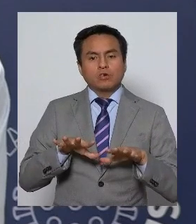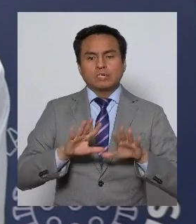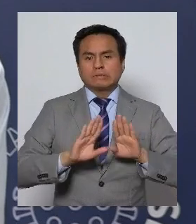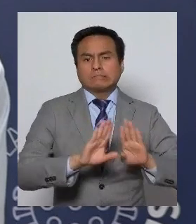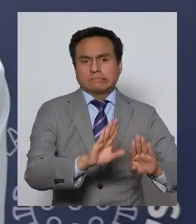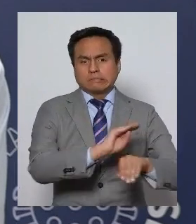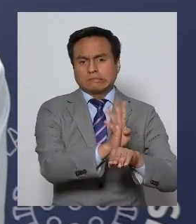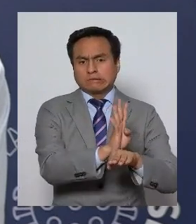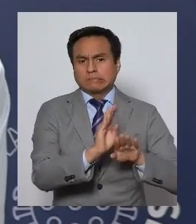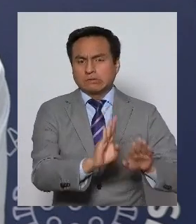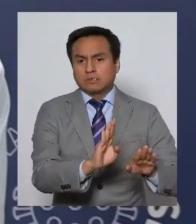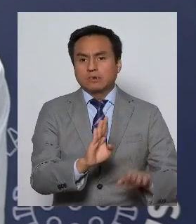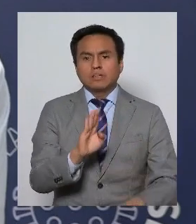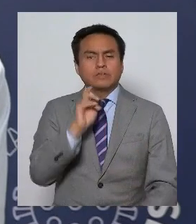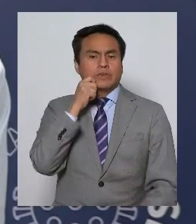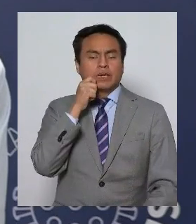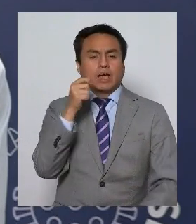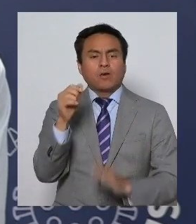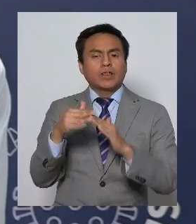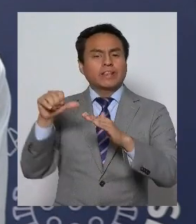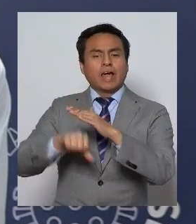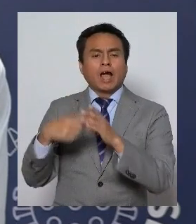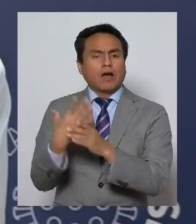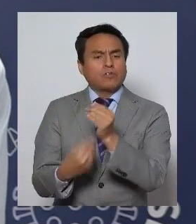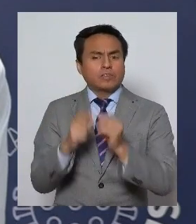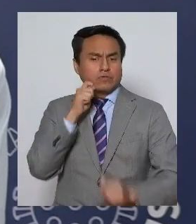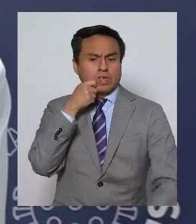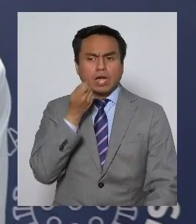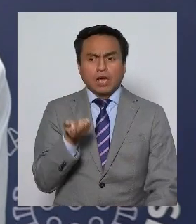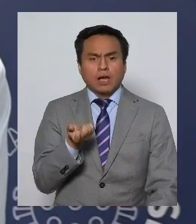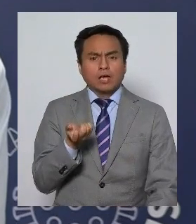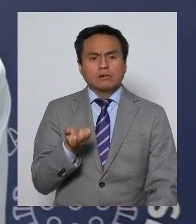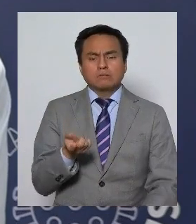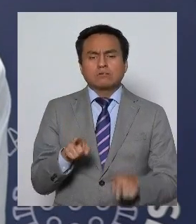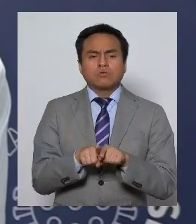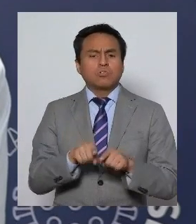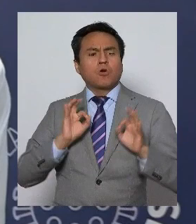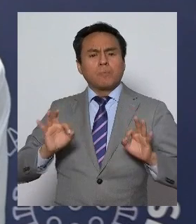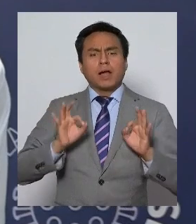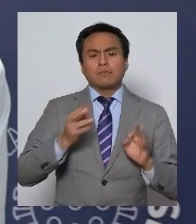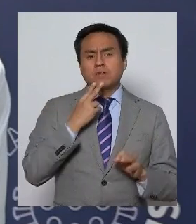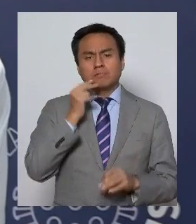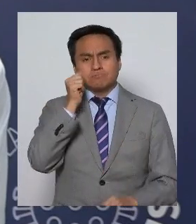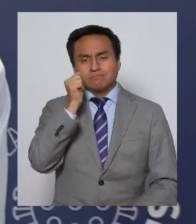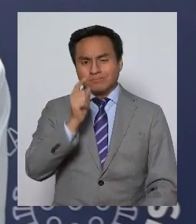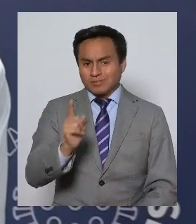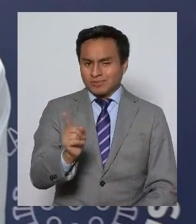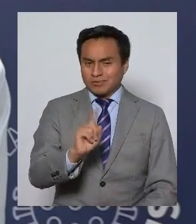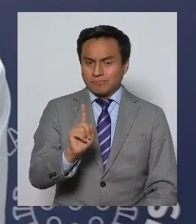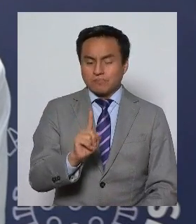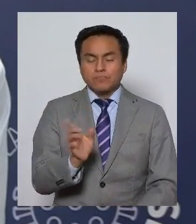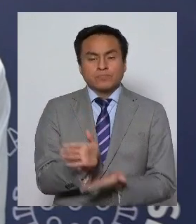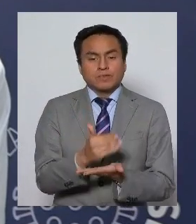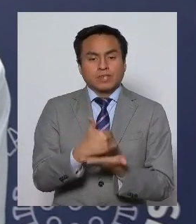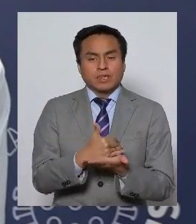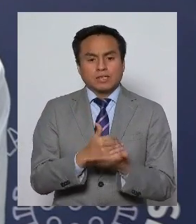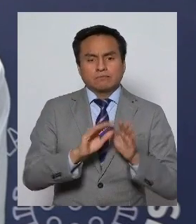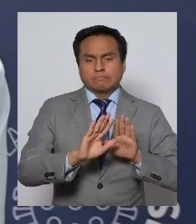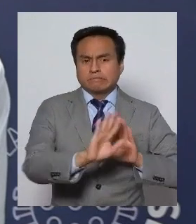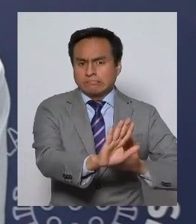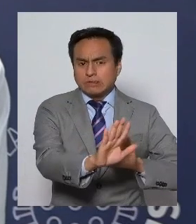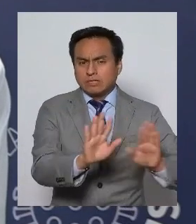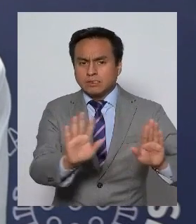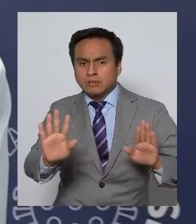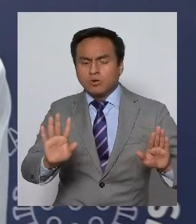contención. No quiere decir que se vuelva a una situación como si nada hubiera pasado. Una estrategia de contención